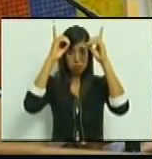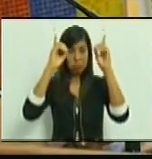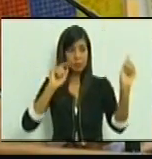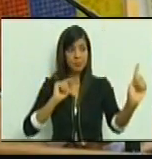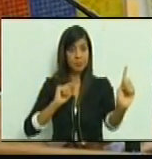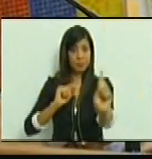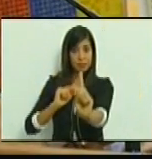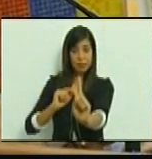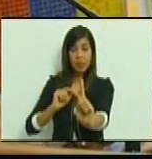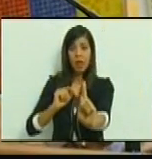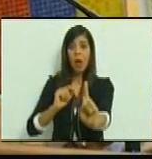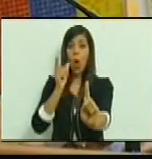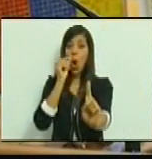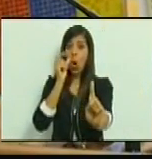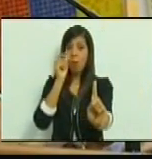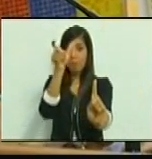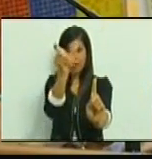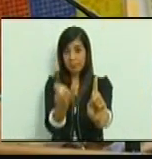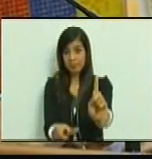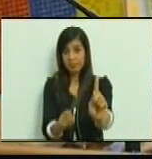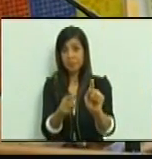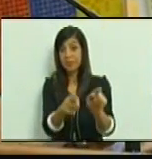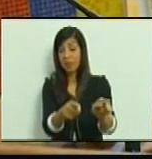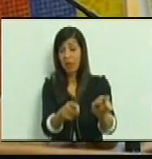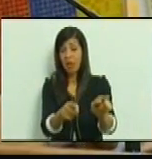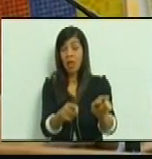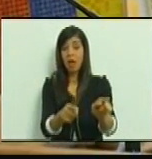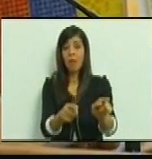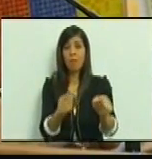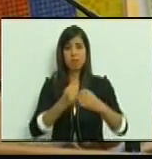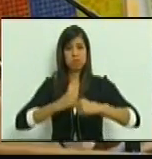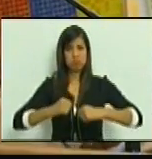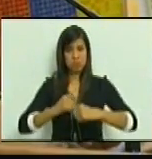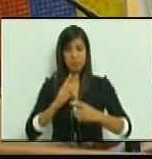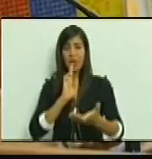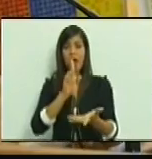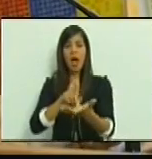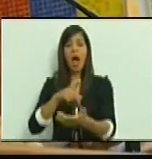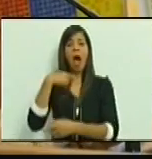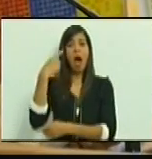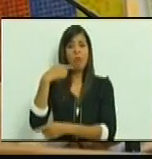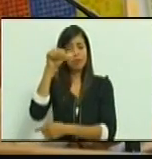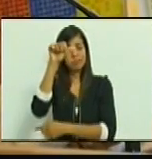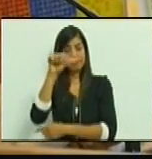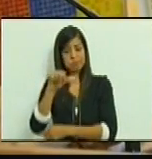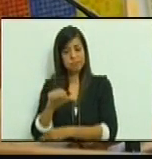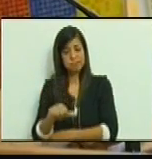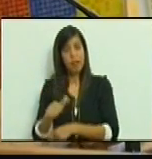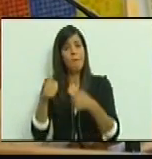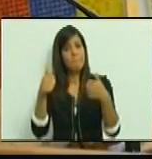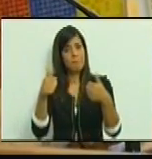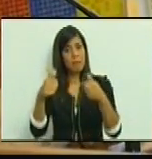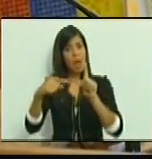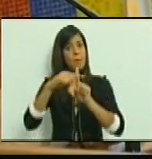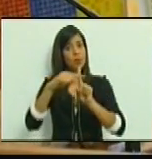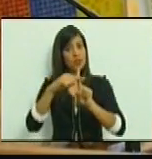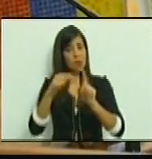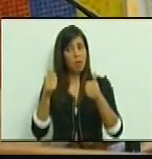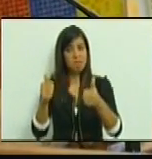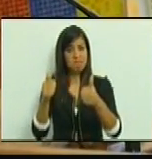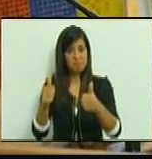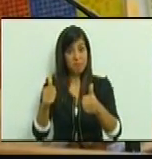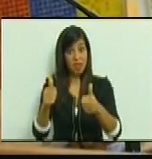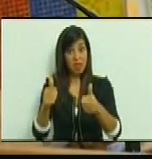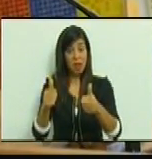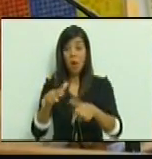a el constituyente Francisco Ameliach. Durante su intervención, valoró como importante la convocatoria por parte